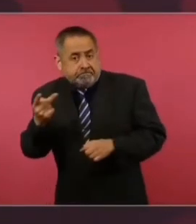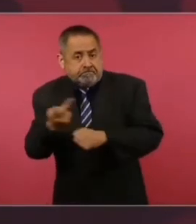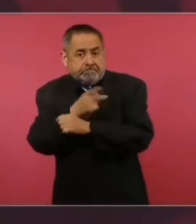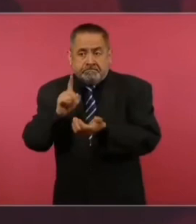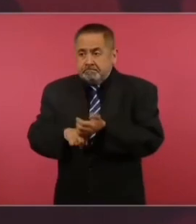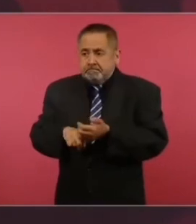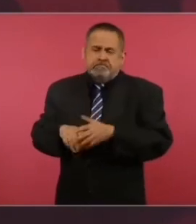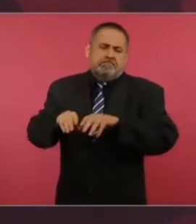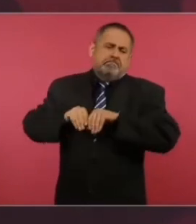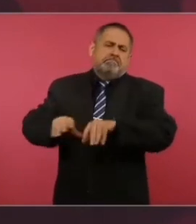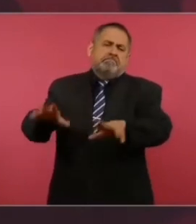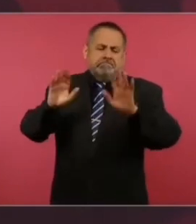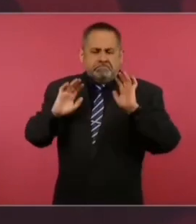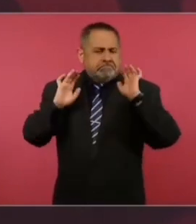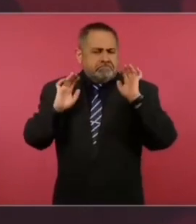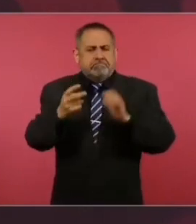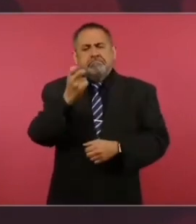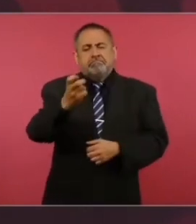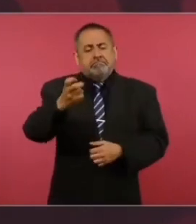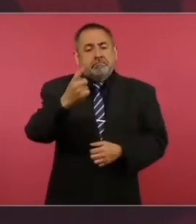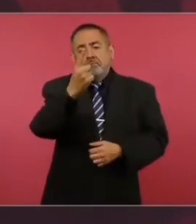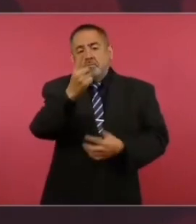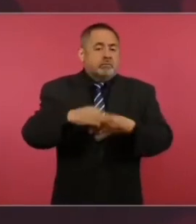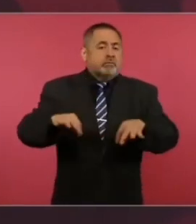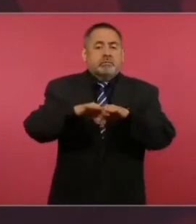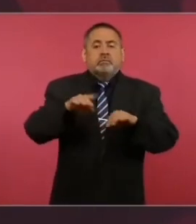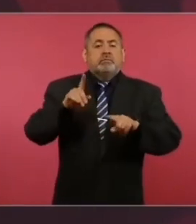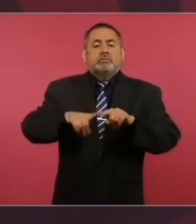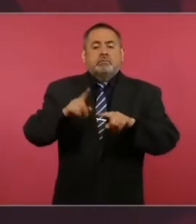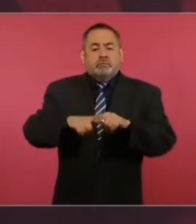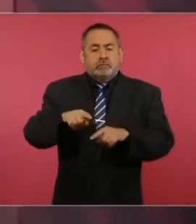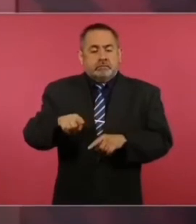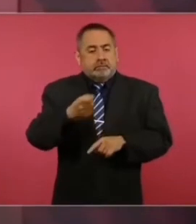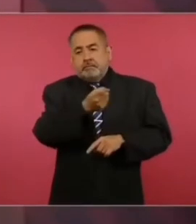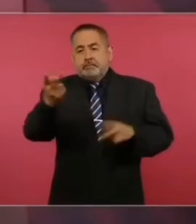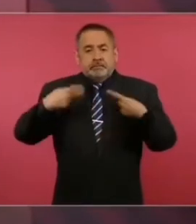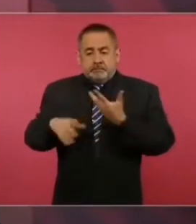completa, y sobre todo nos importa mucho que la vean los migrantes.